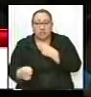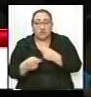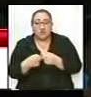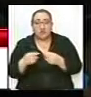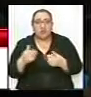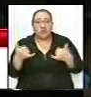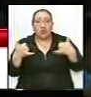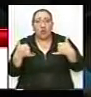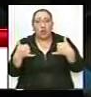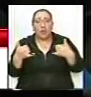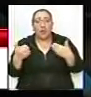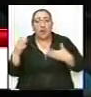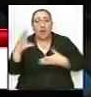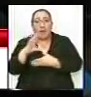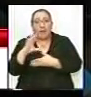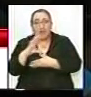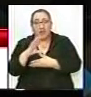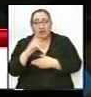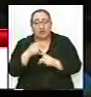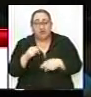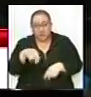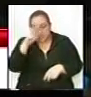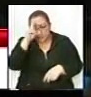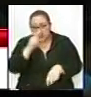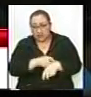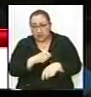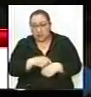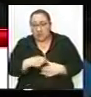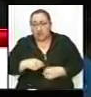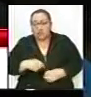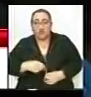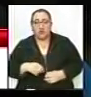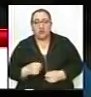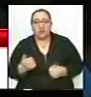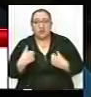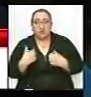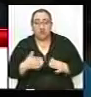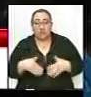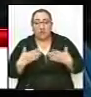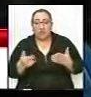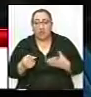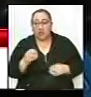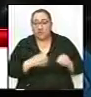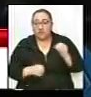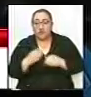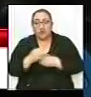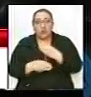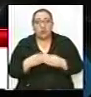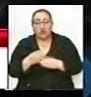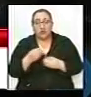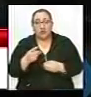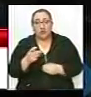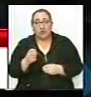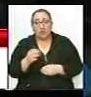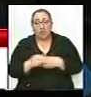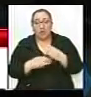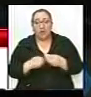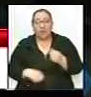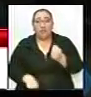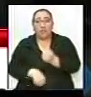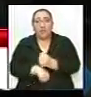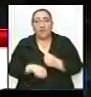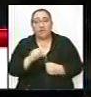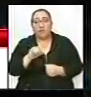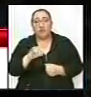Copa América. Es más, el Perú en este momento está teniendo la posibilidad de organizar un mundial como el Mundial de Fútbol